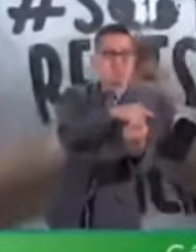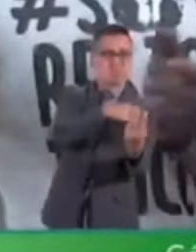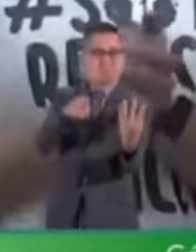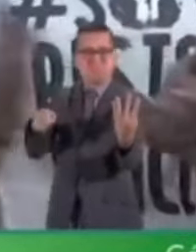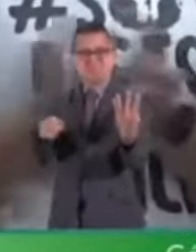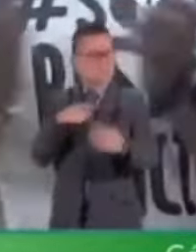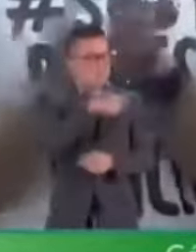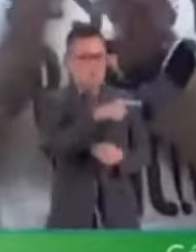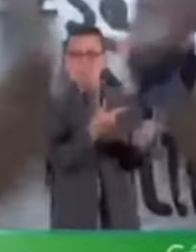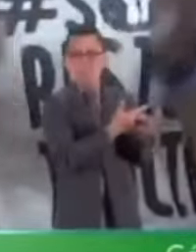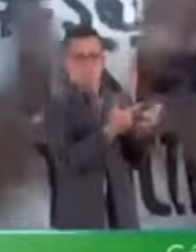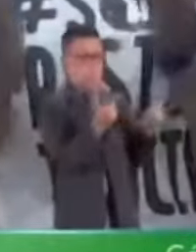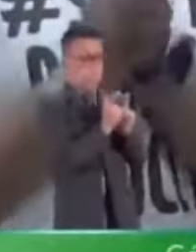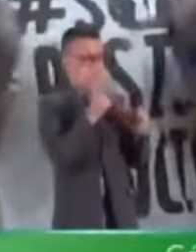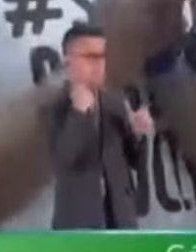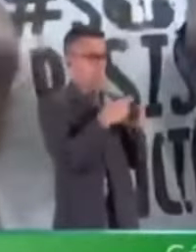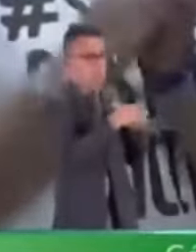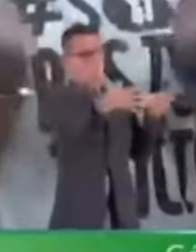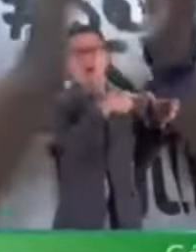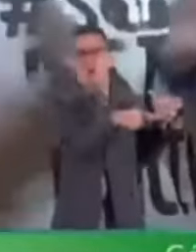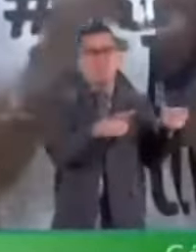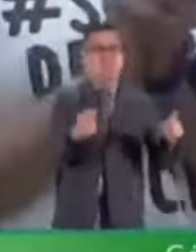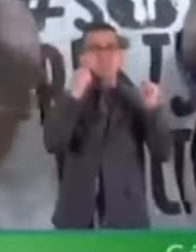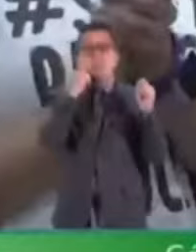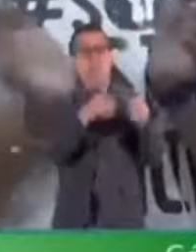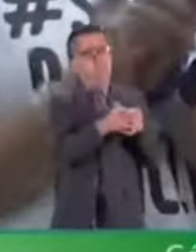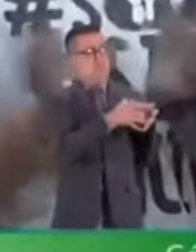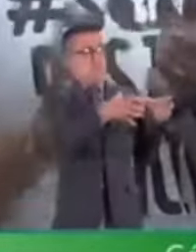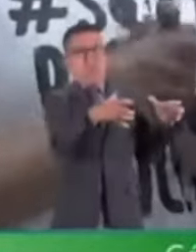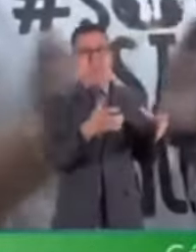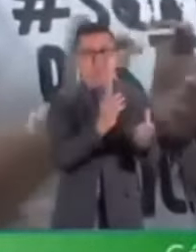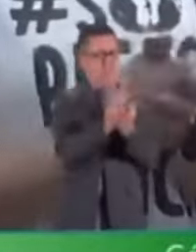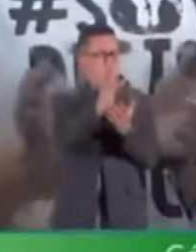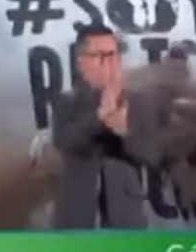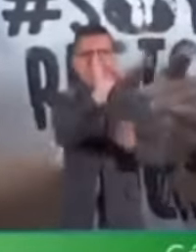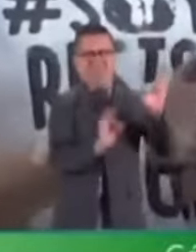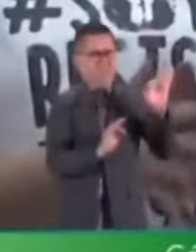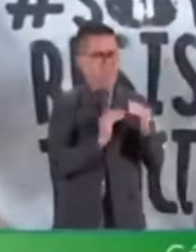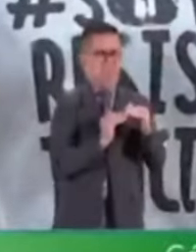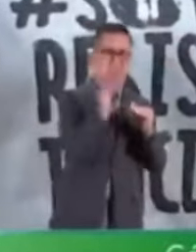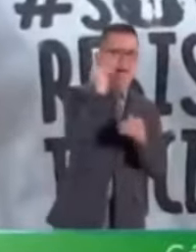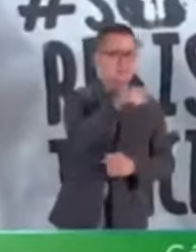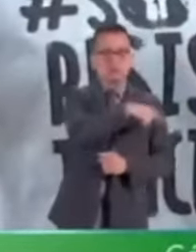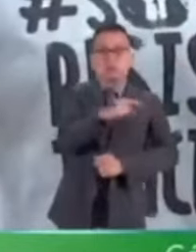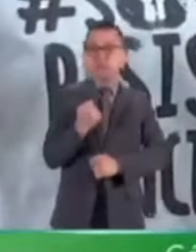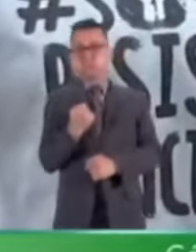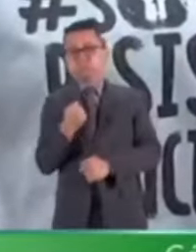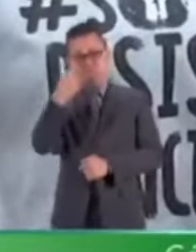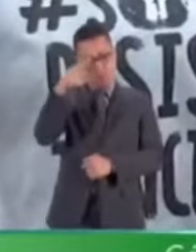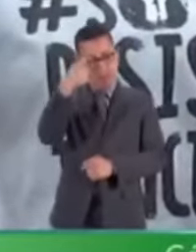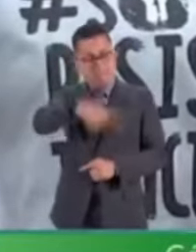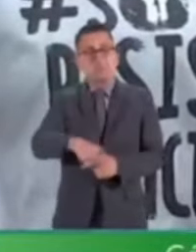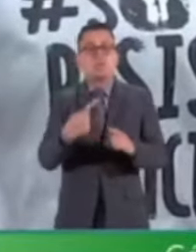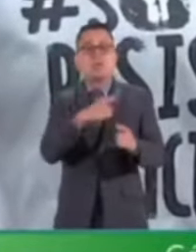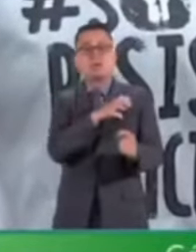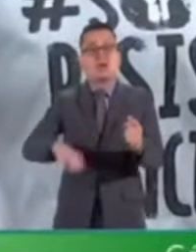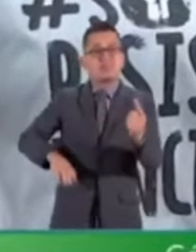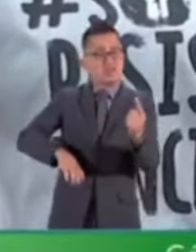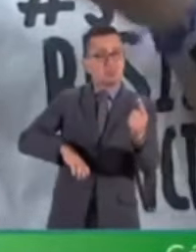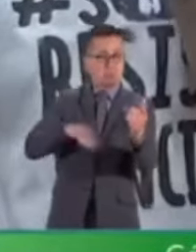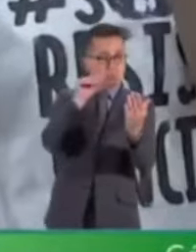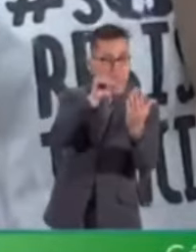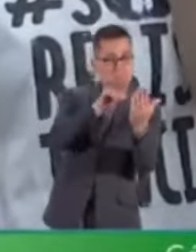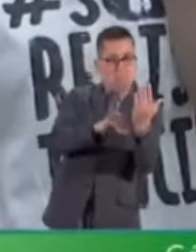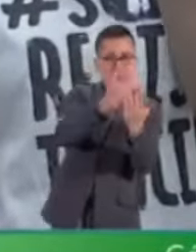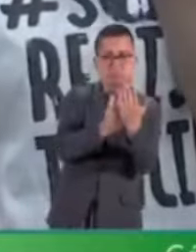a la Constitución y al voto ciudadano, pretenden imponer los perfiles que lleguen a las boletas. El segundo mecanismo